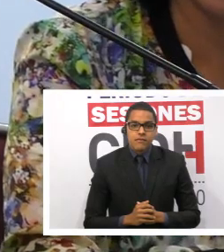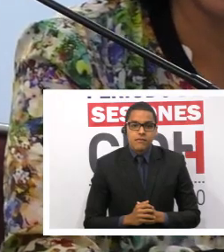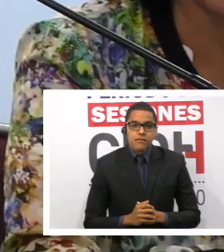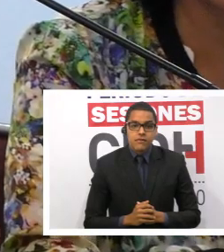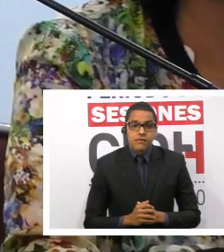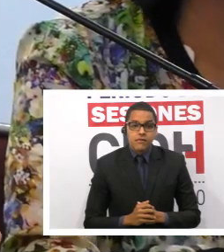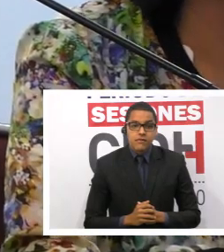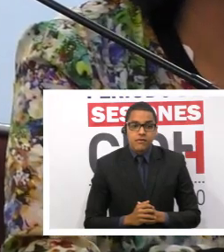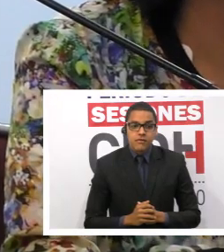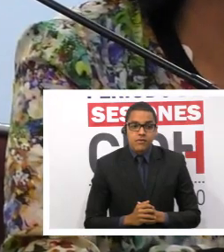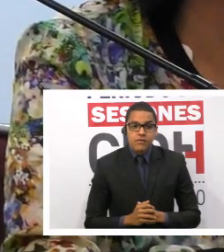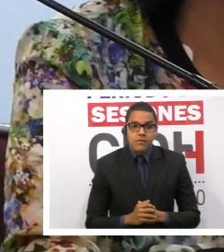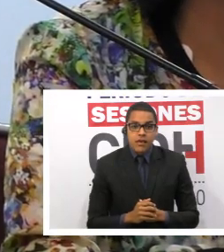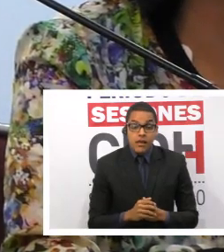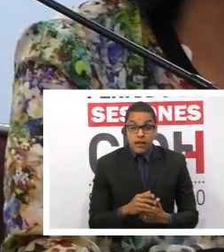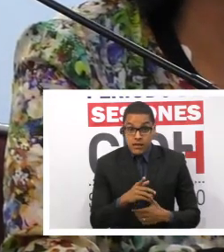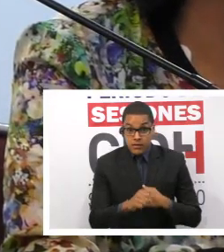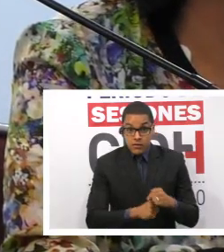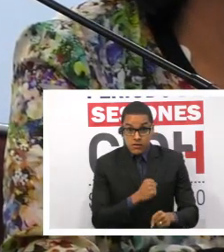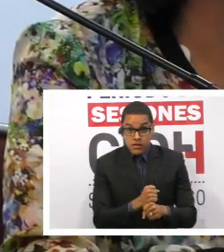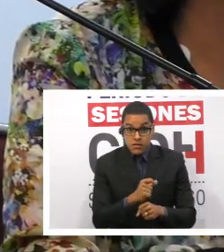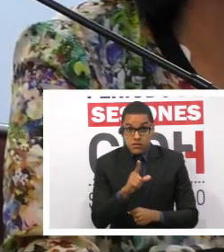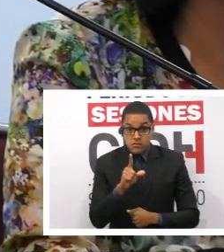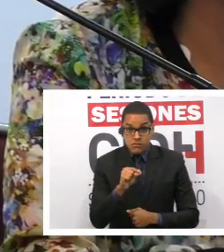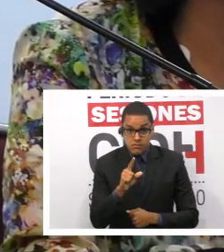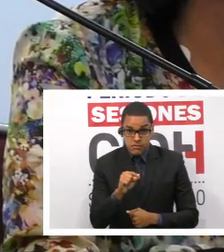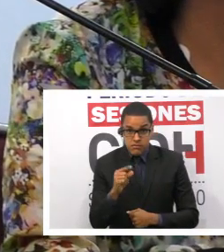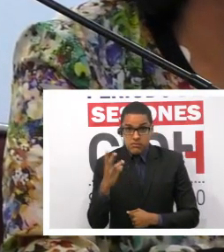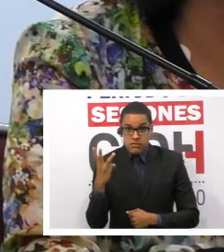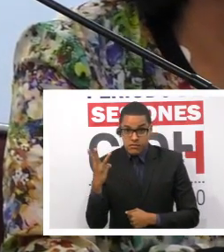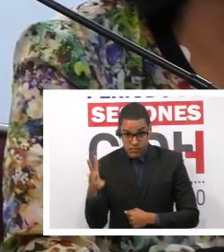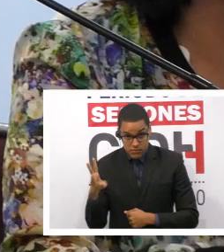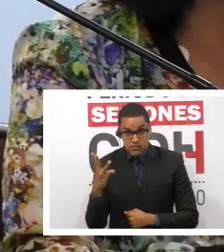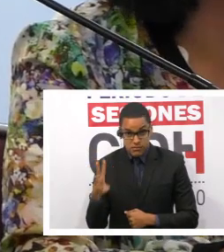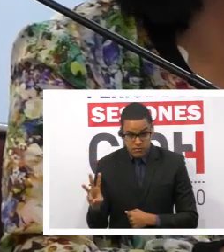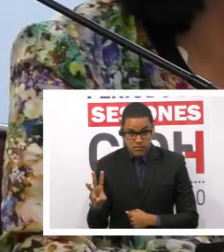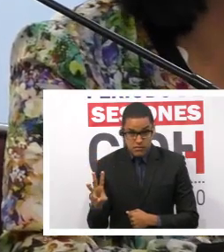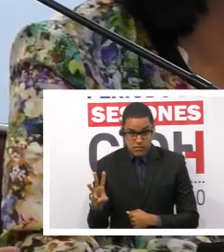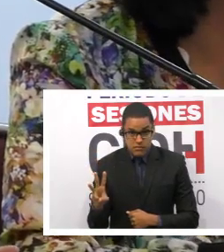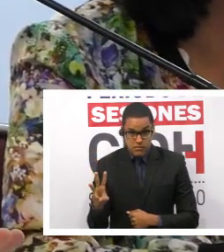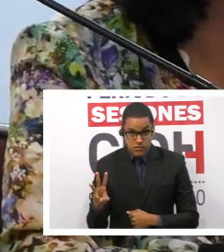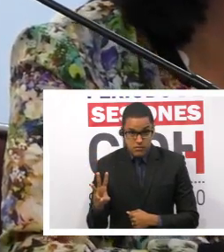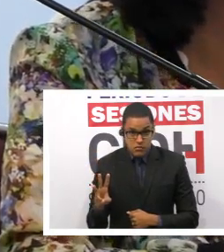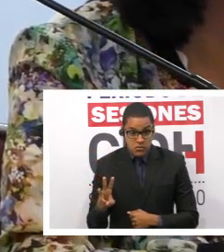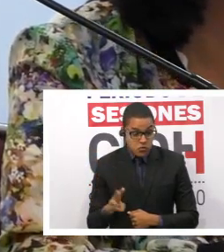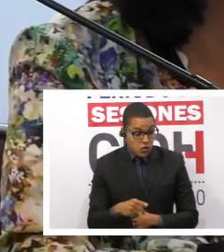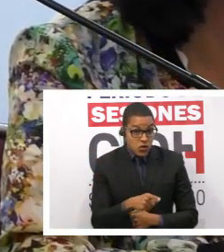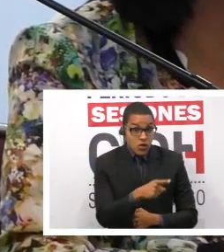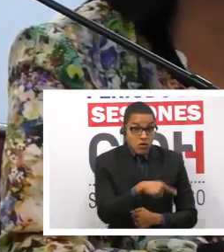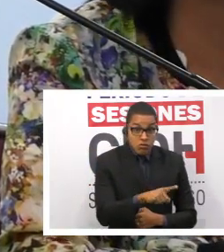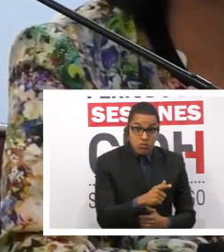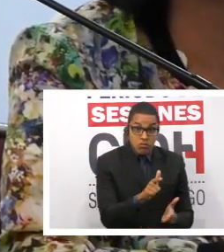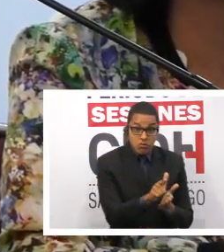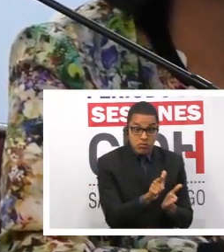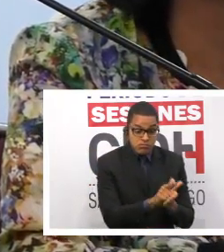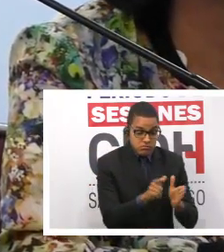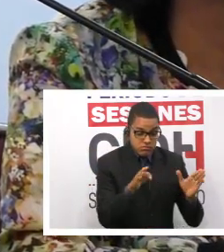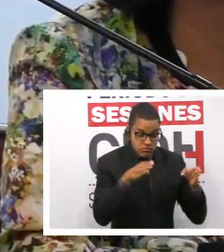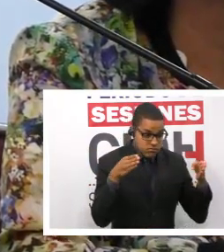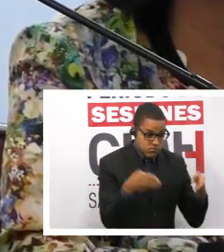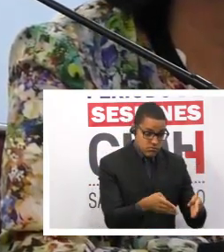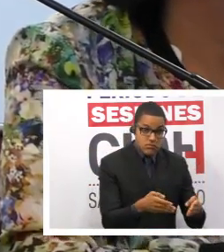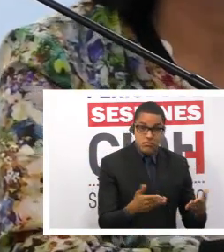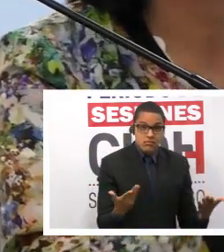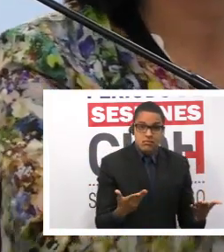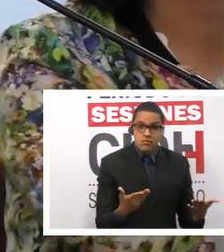que en el año 2016 le dedicó una observación general la 19 exclusivamente dedicada a la relación entre los